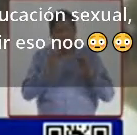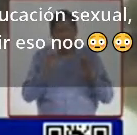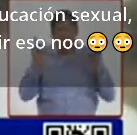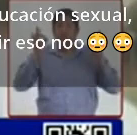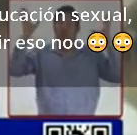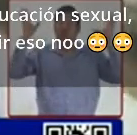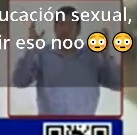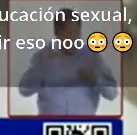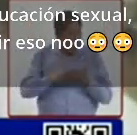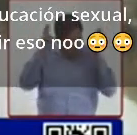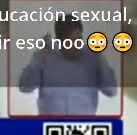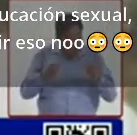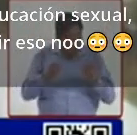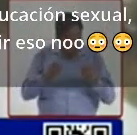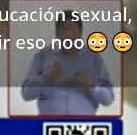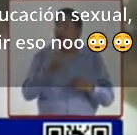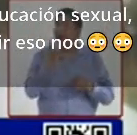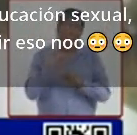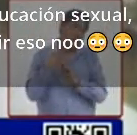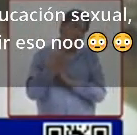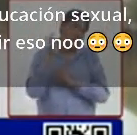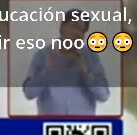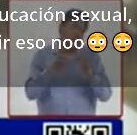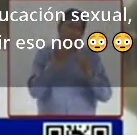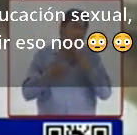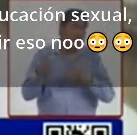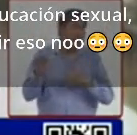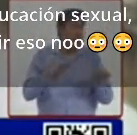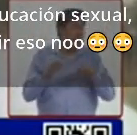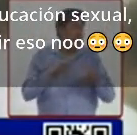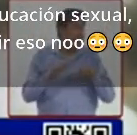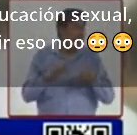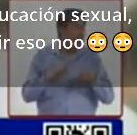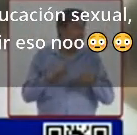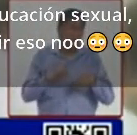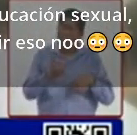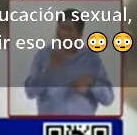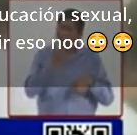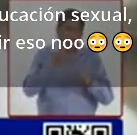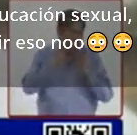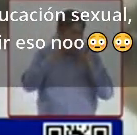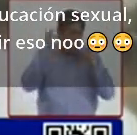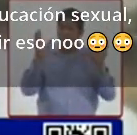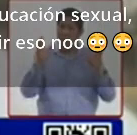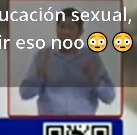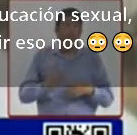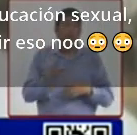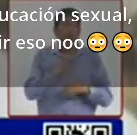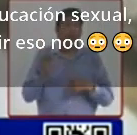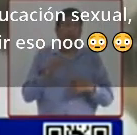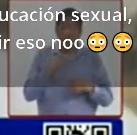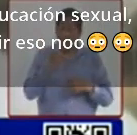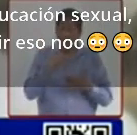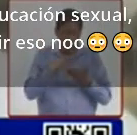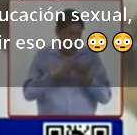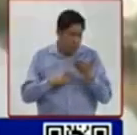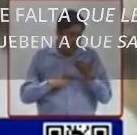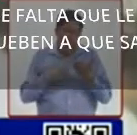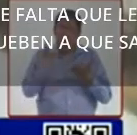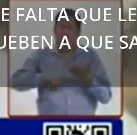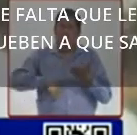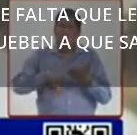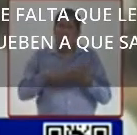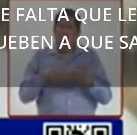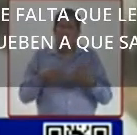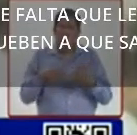muy grave, pero en este caso, de ser así, la situación correspondiente sería una falta grave. En el caso indicado como un